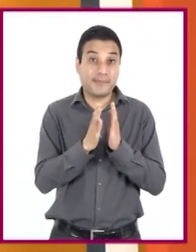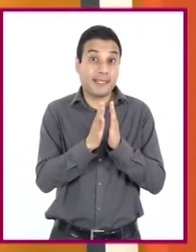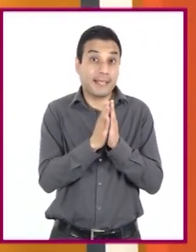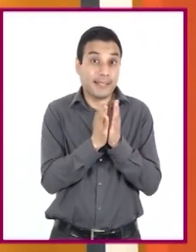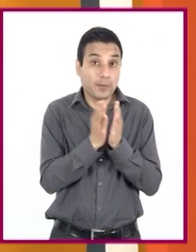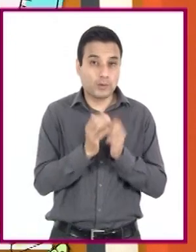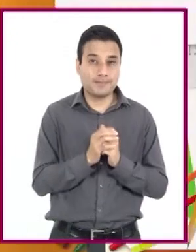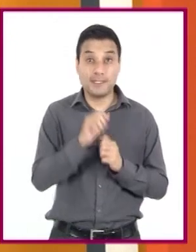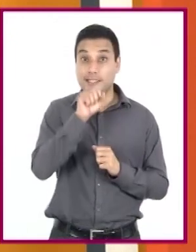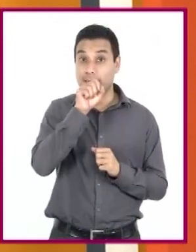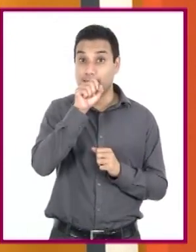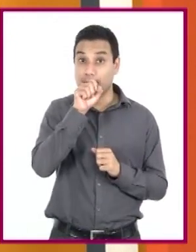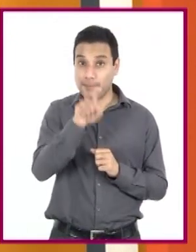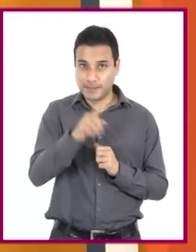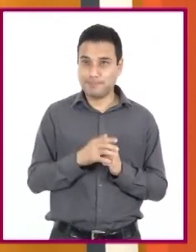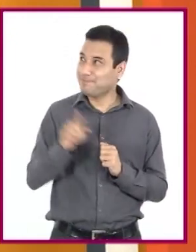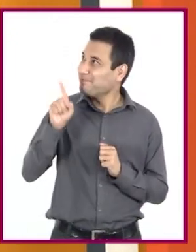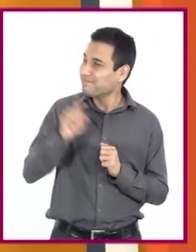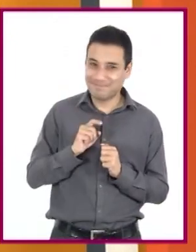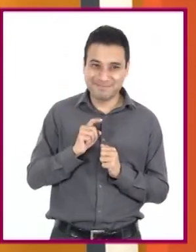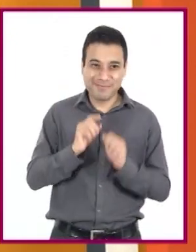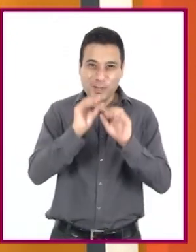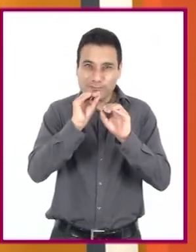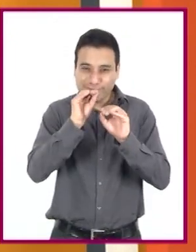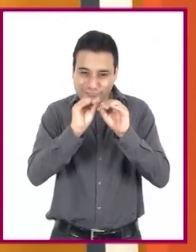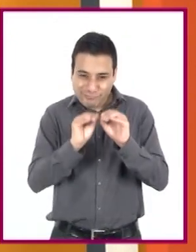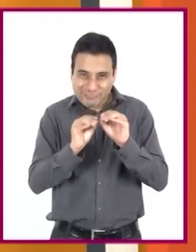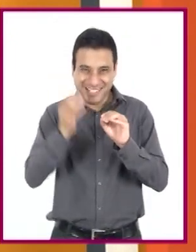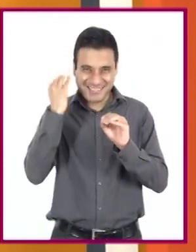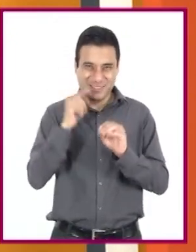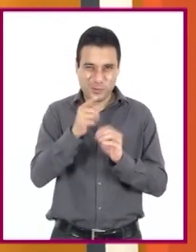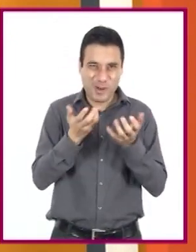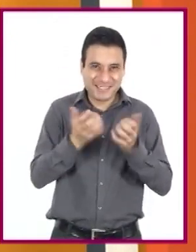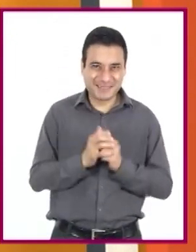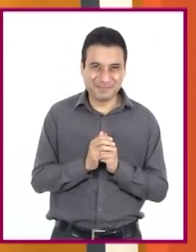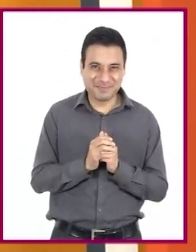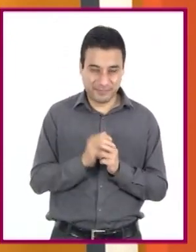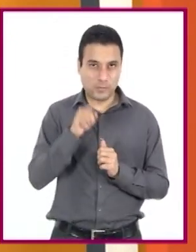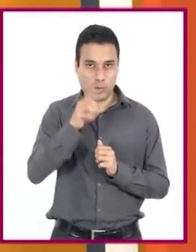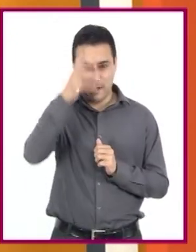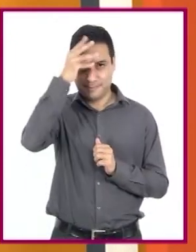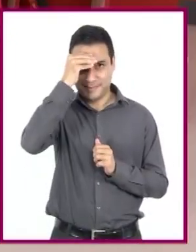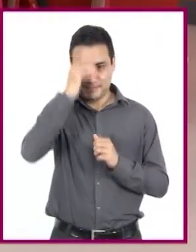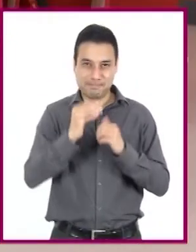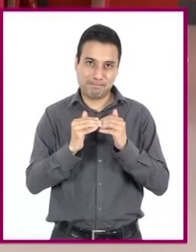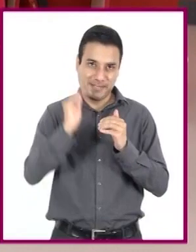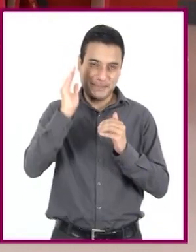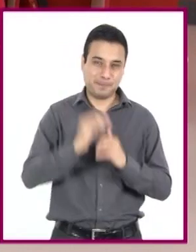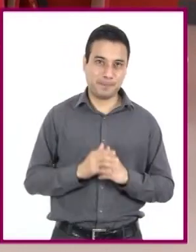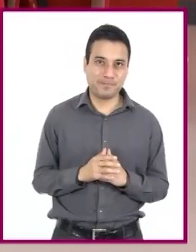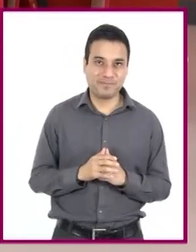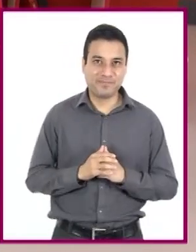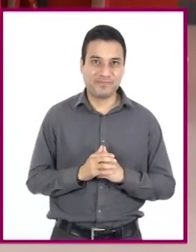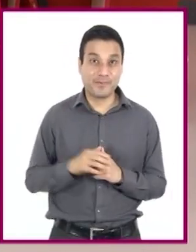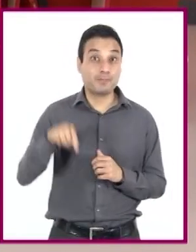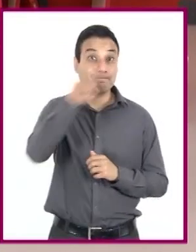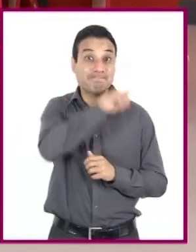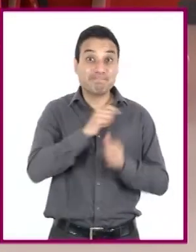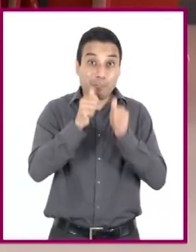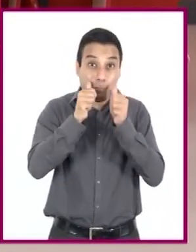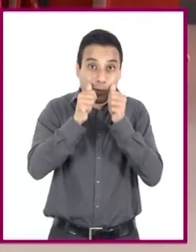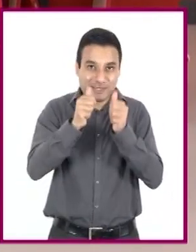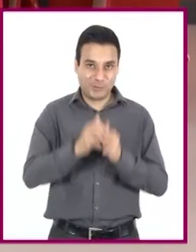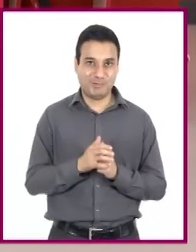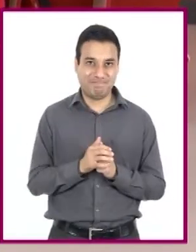texto y modelo de célula para que complementen sus apuntes y refuercen sus conocimientos. Pongan mucha atención